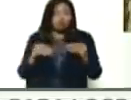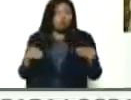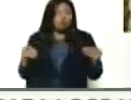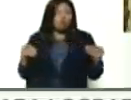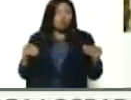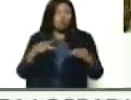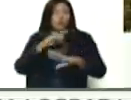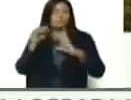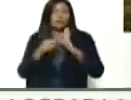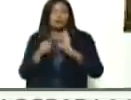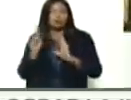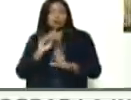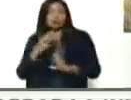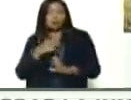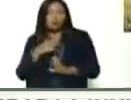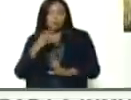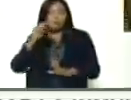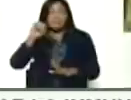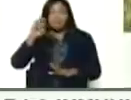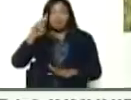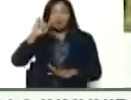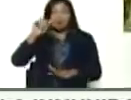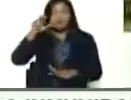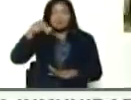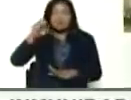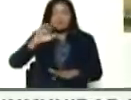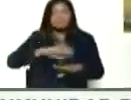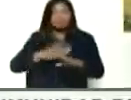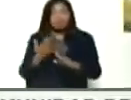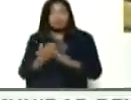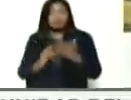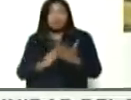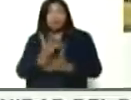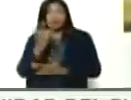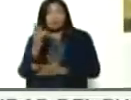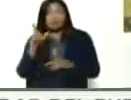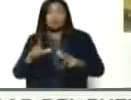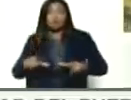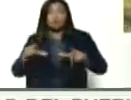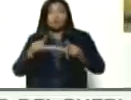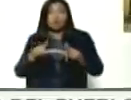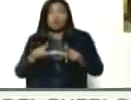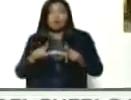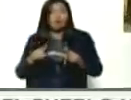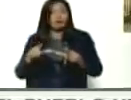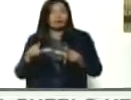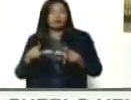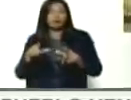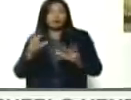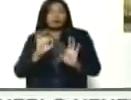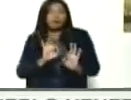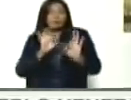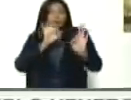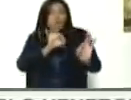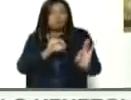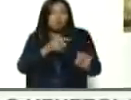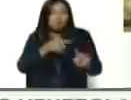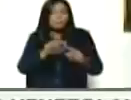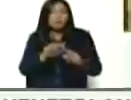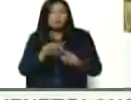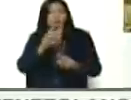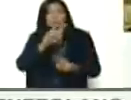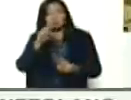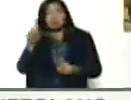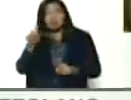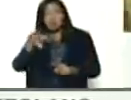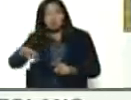el moriche o porque son árboles específicos que se dan en zonas pantanosas pero si representamos árboles de 21